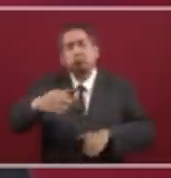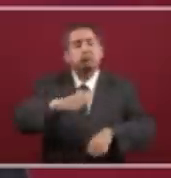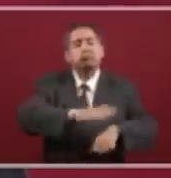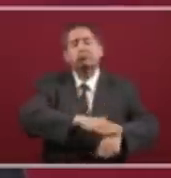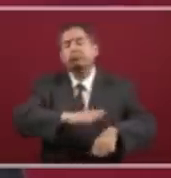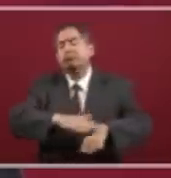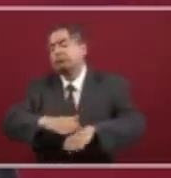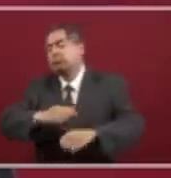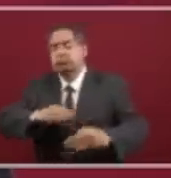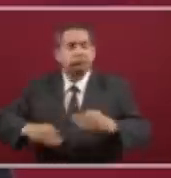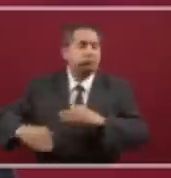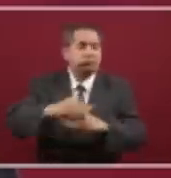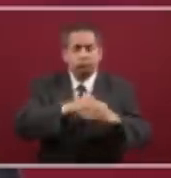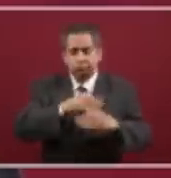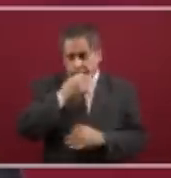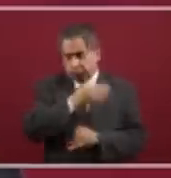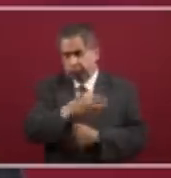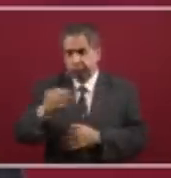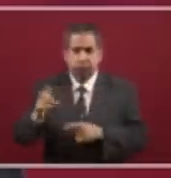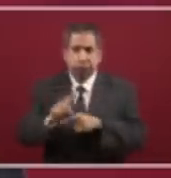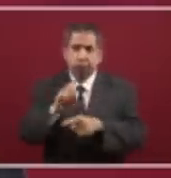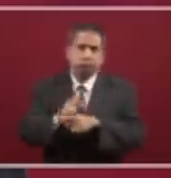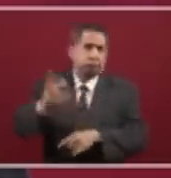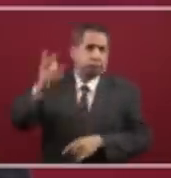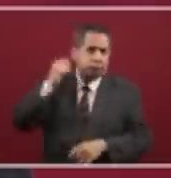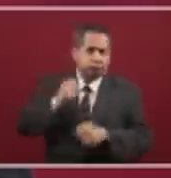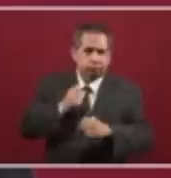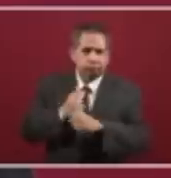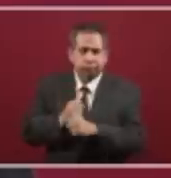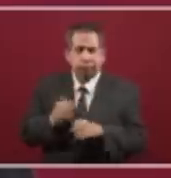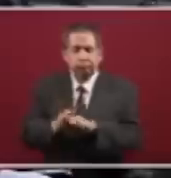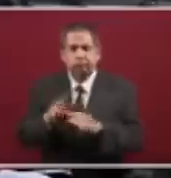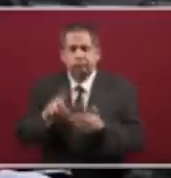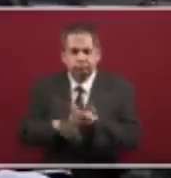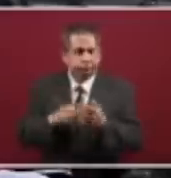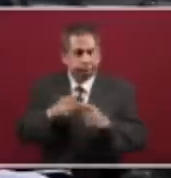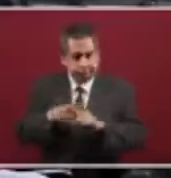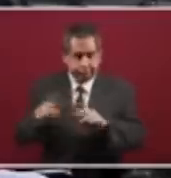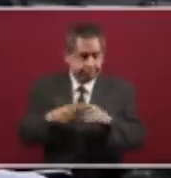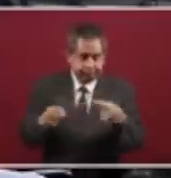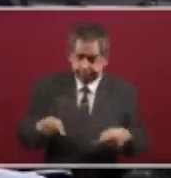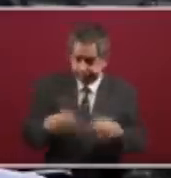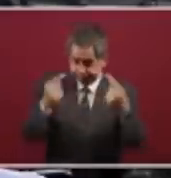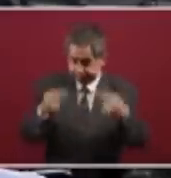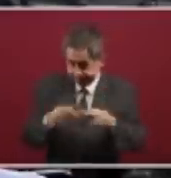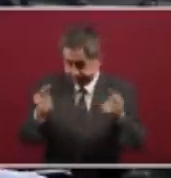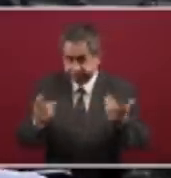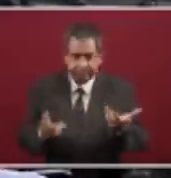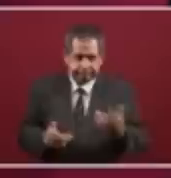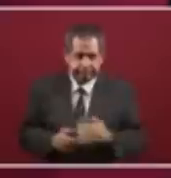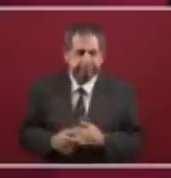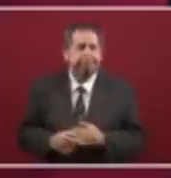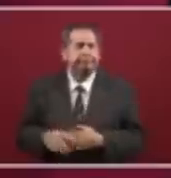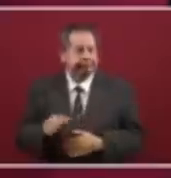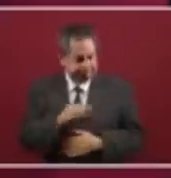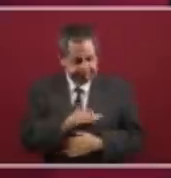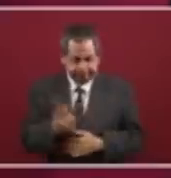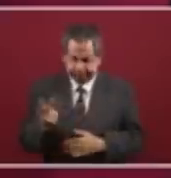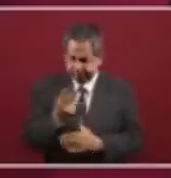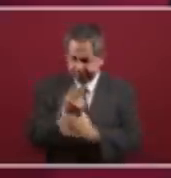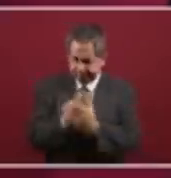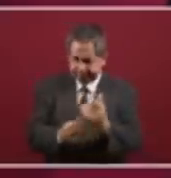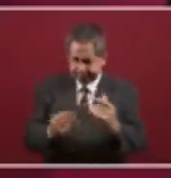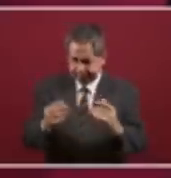los que tienen desde hace mucho tiempo estas diferencias que se puede llegar